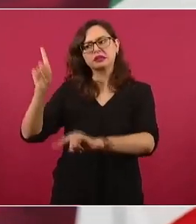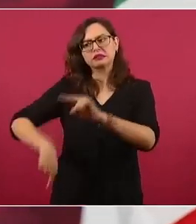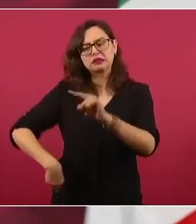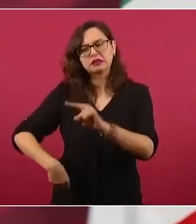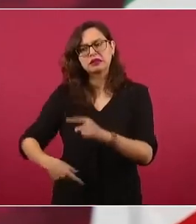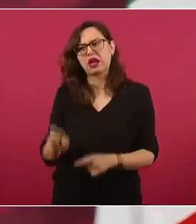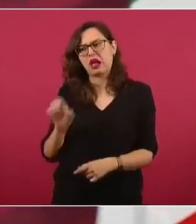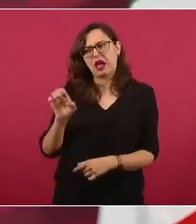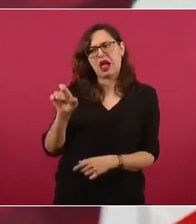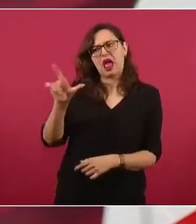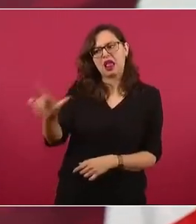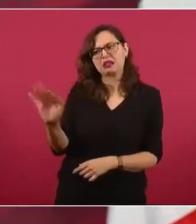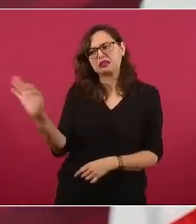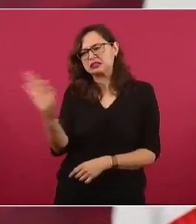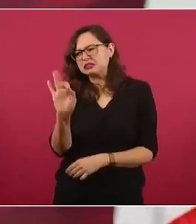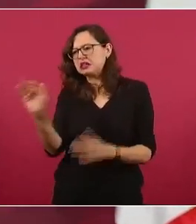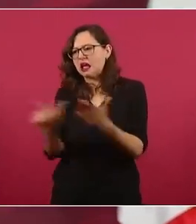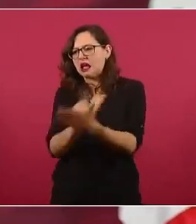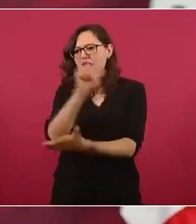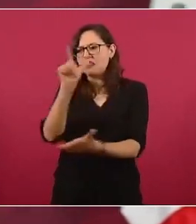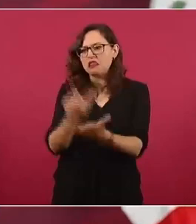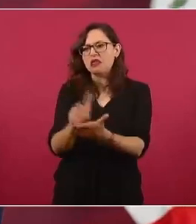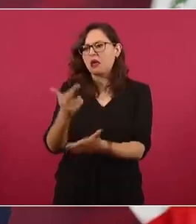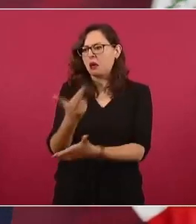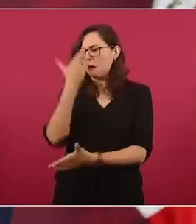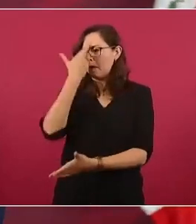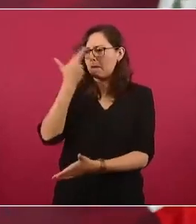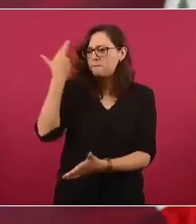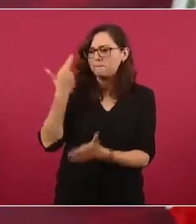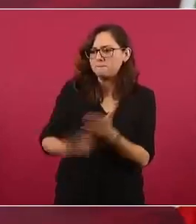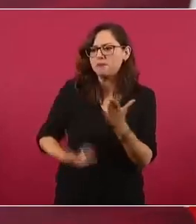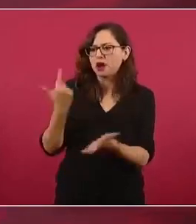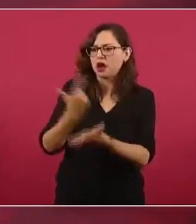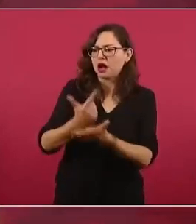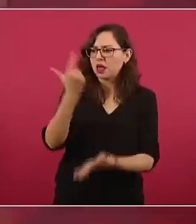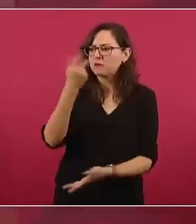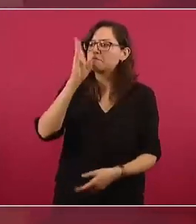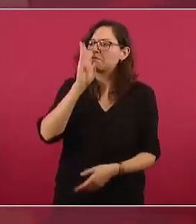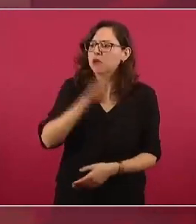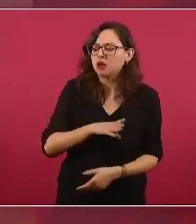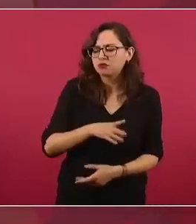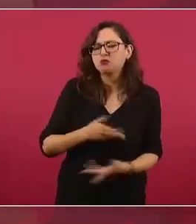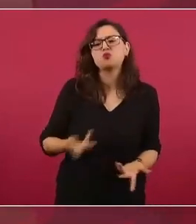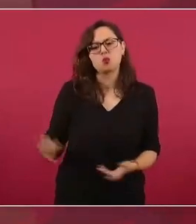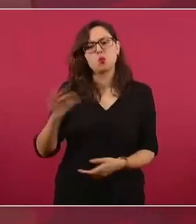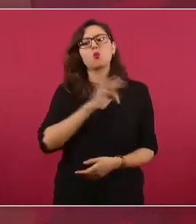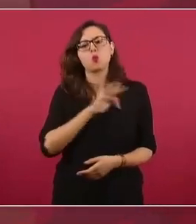considera que el fiscal ha cometido delitos graves.